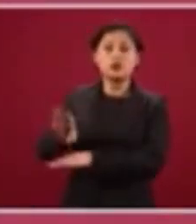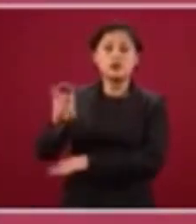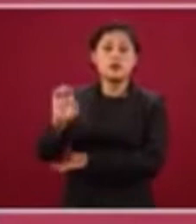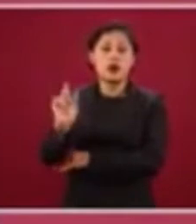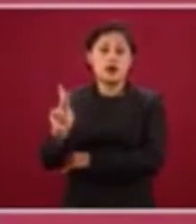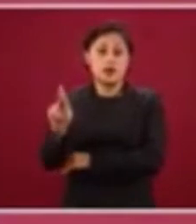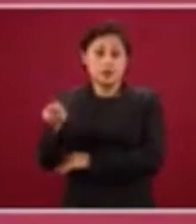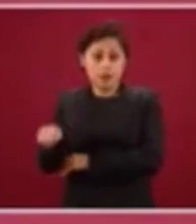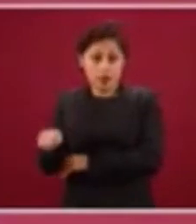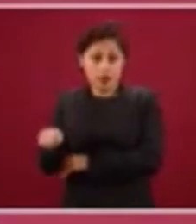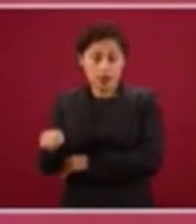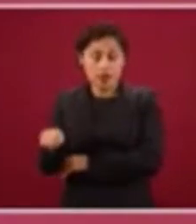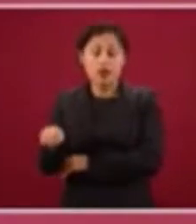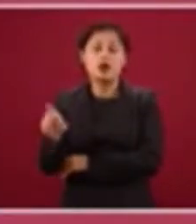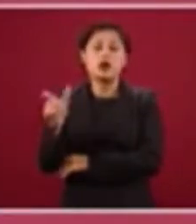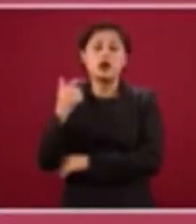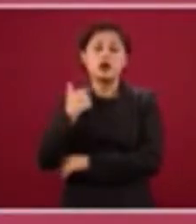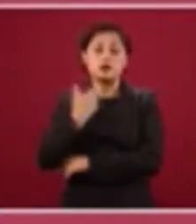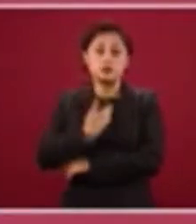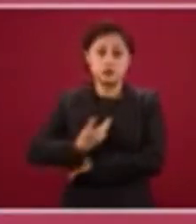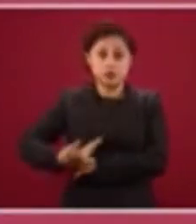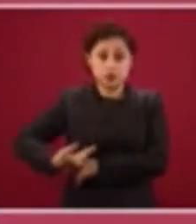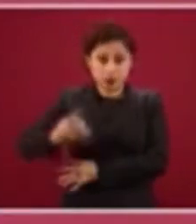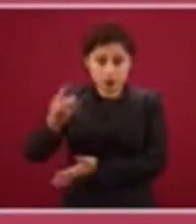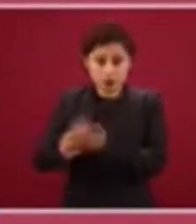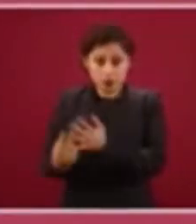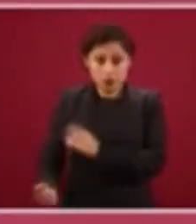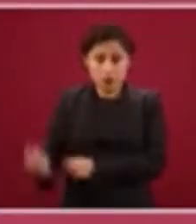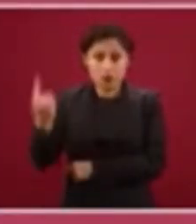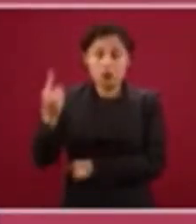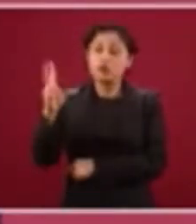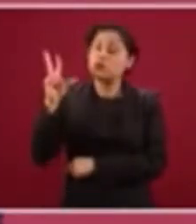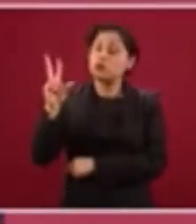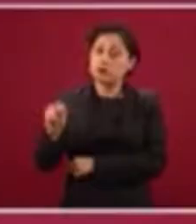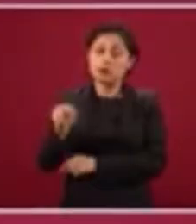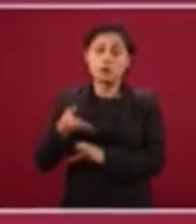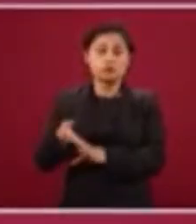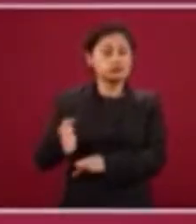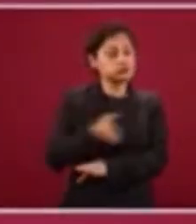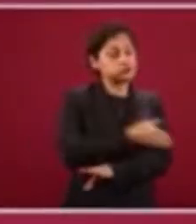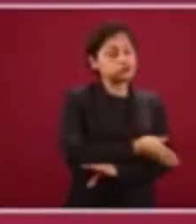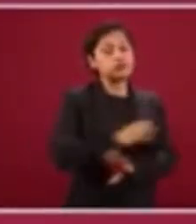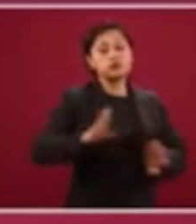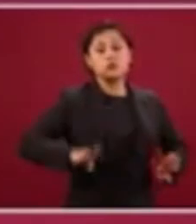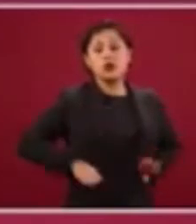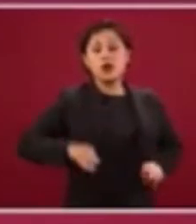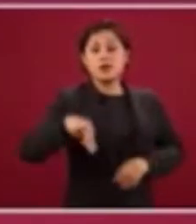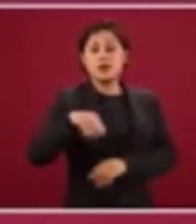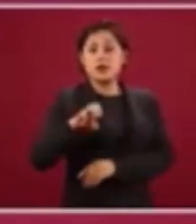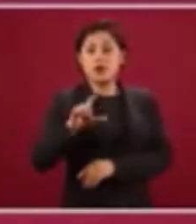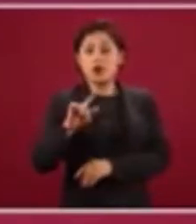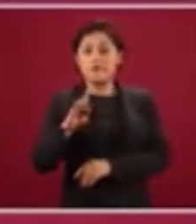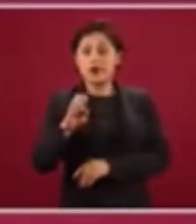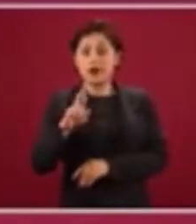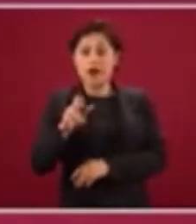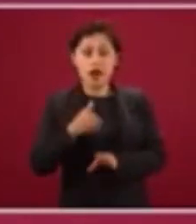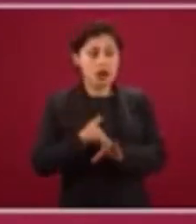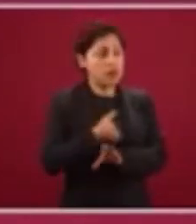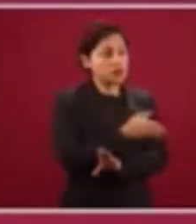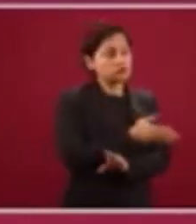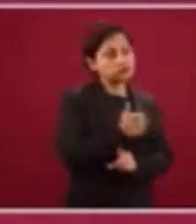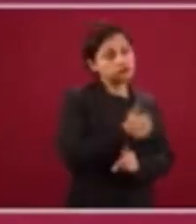todos los expresidentes del periodo neoliberal, los que causaron la